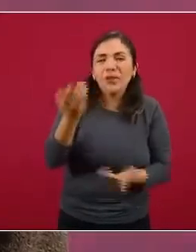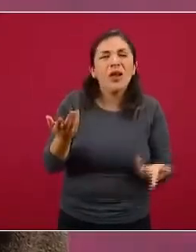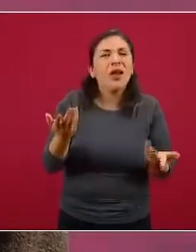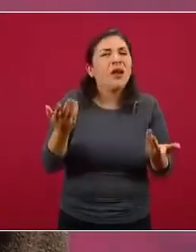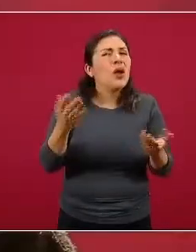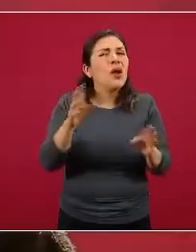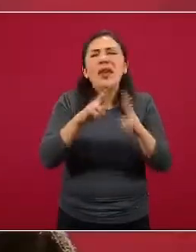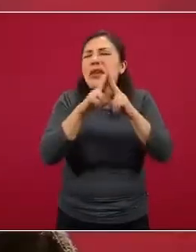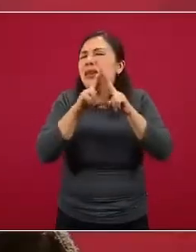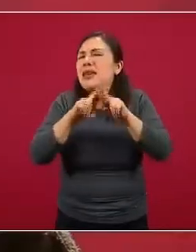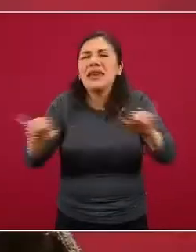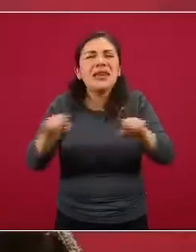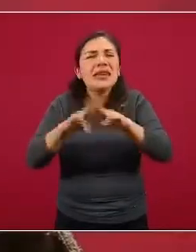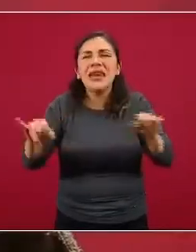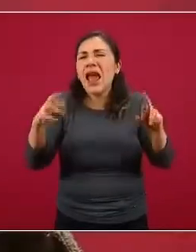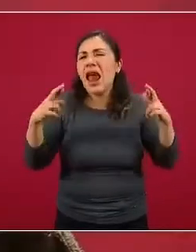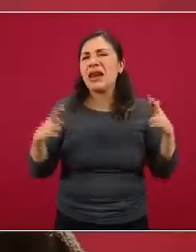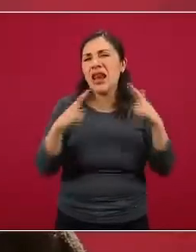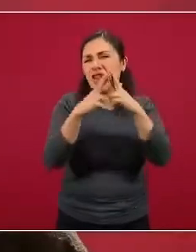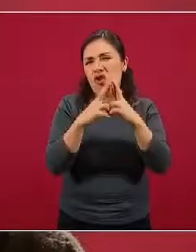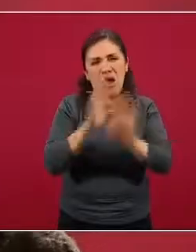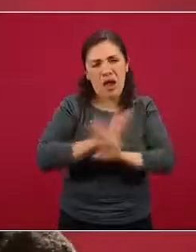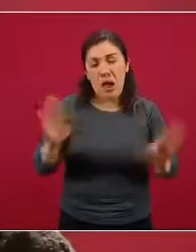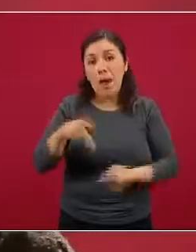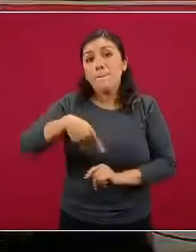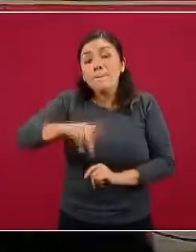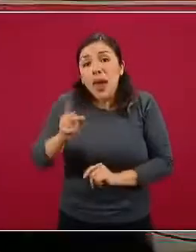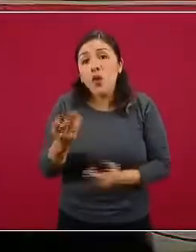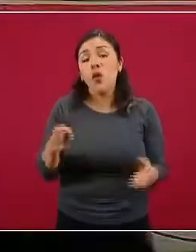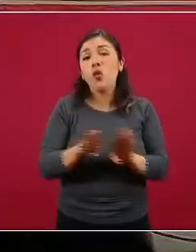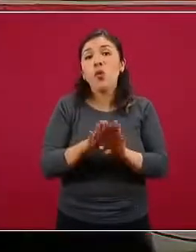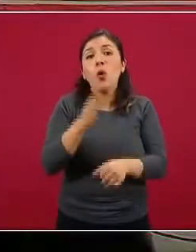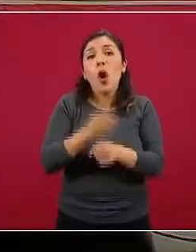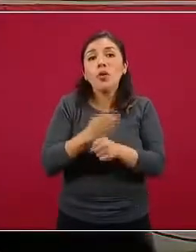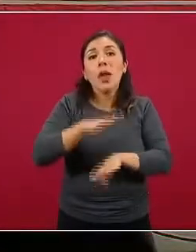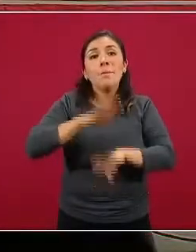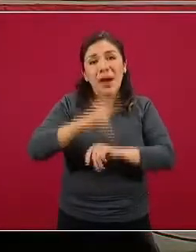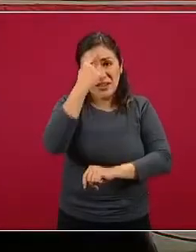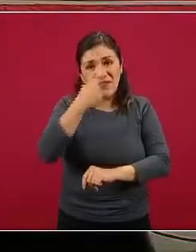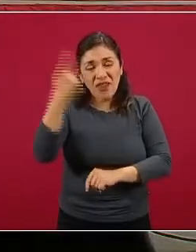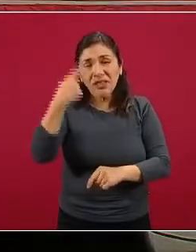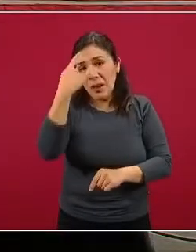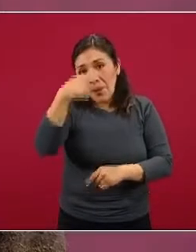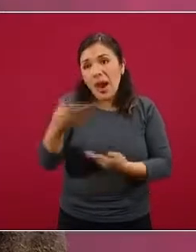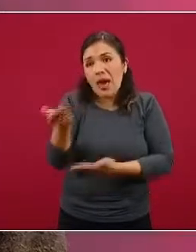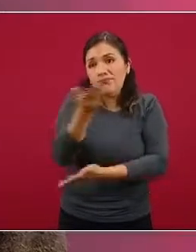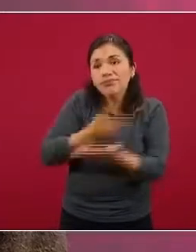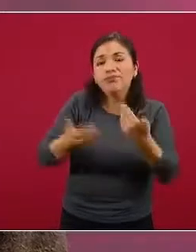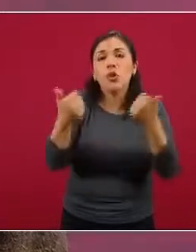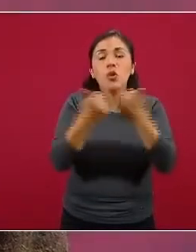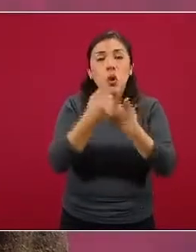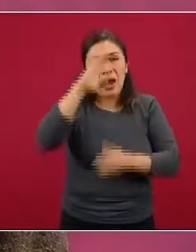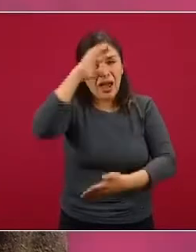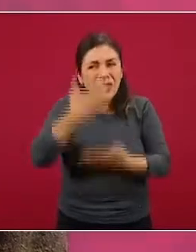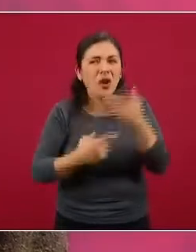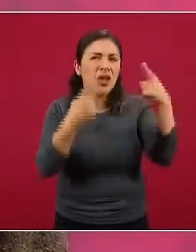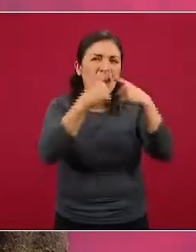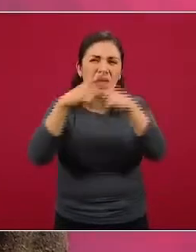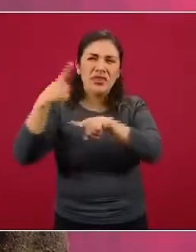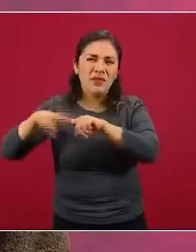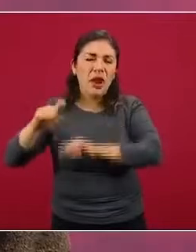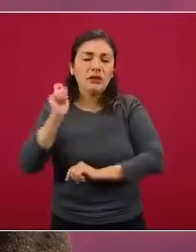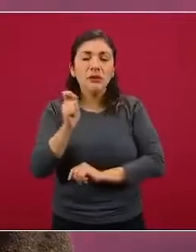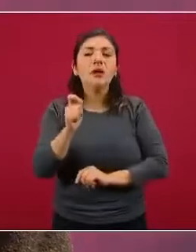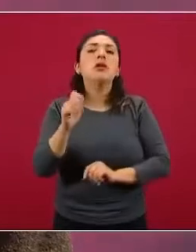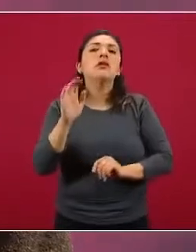denominación religiosa. Sin embargo, para facilitar la colaboración de las entidades religiosas, se ha